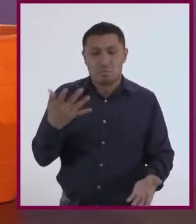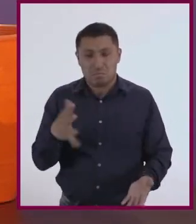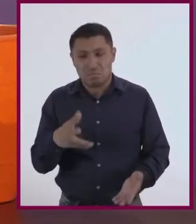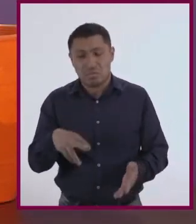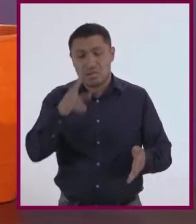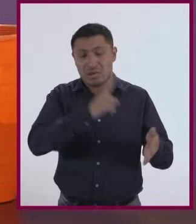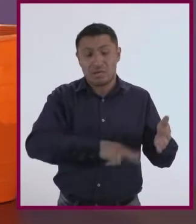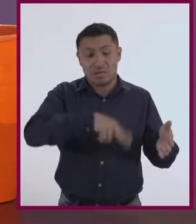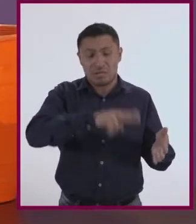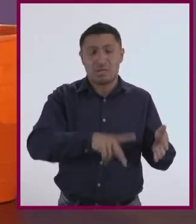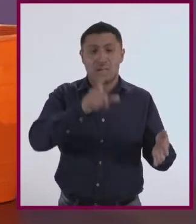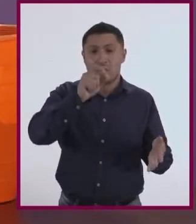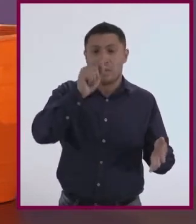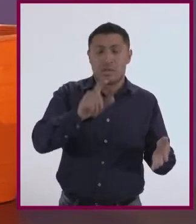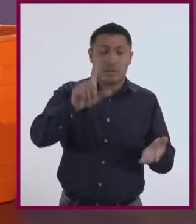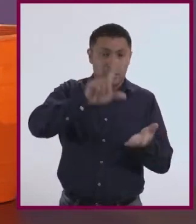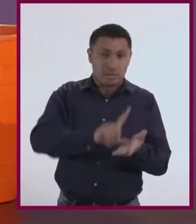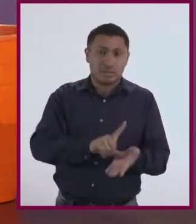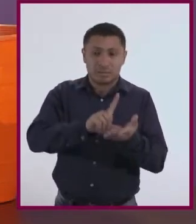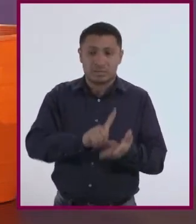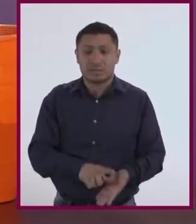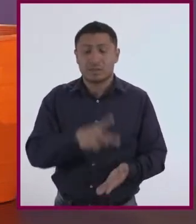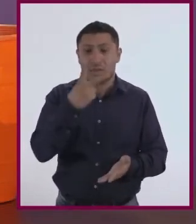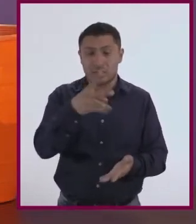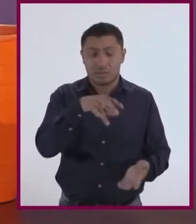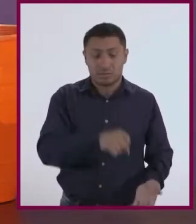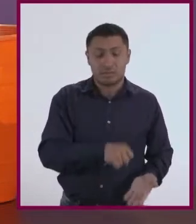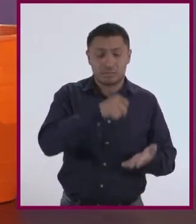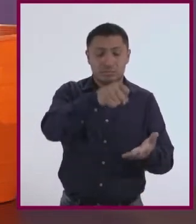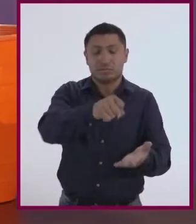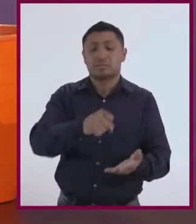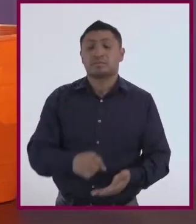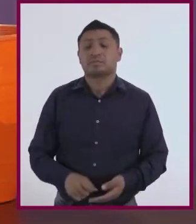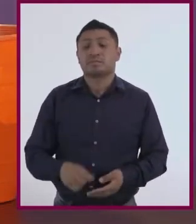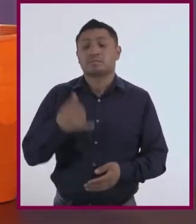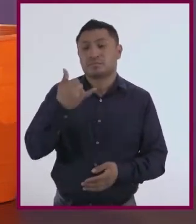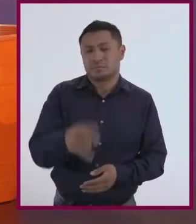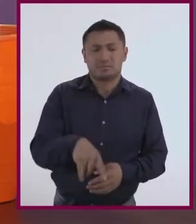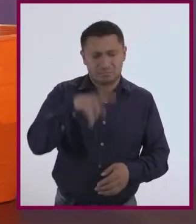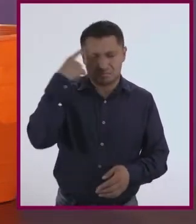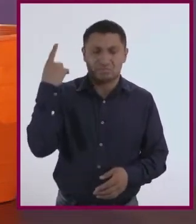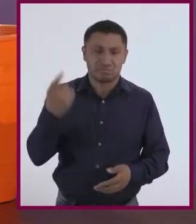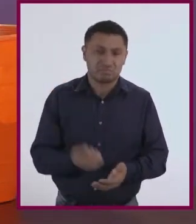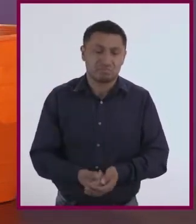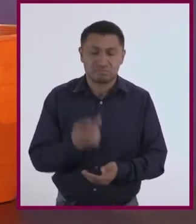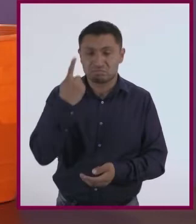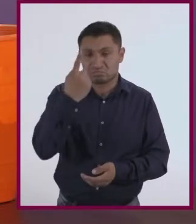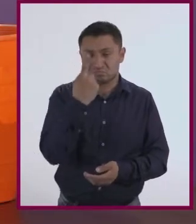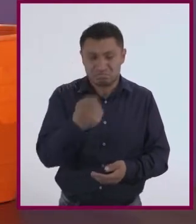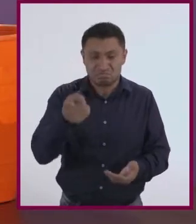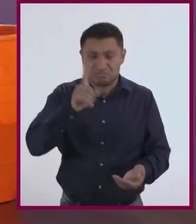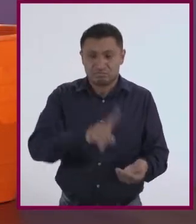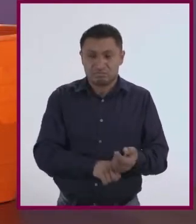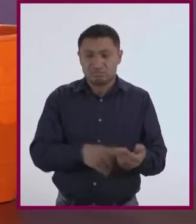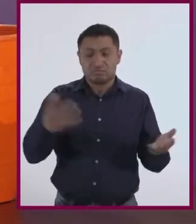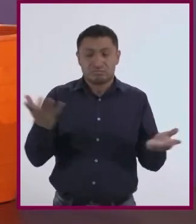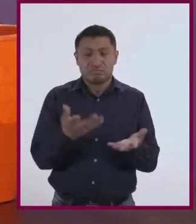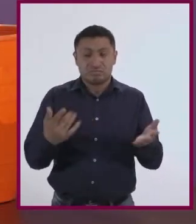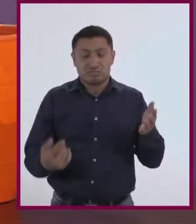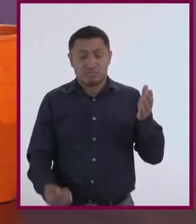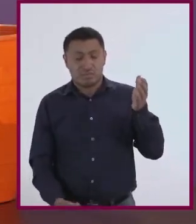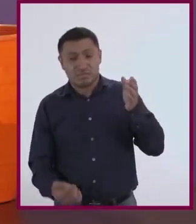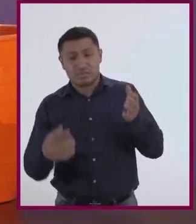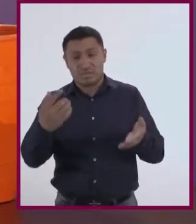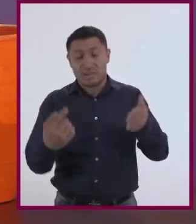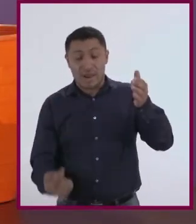de pintura de 20 litros, 2 cubetas. Y es muy sencillo. A una de ellas les vamos a realizar un